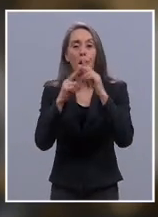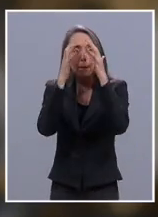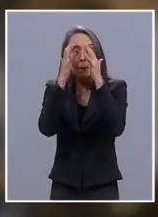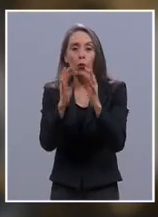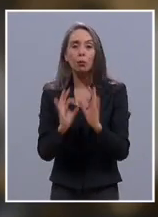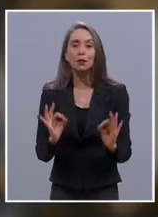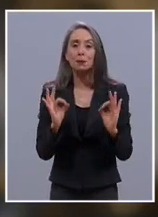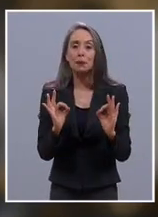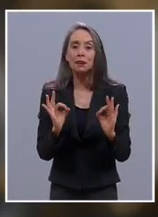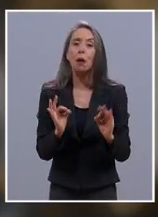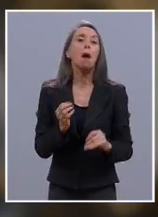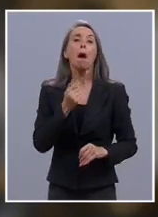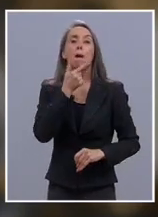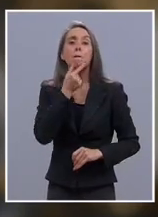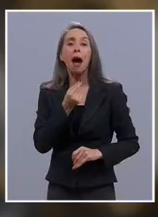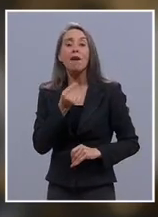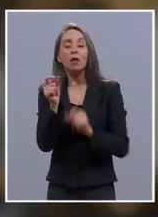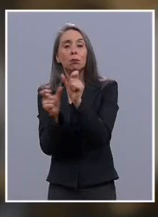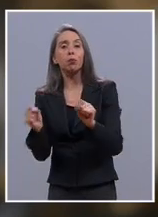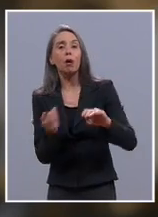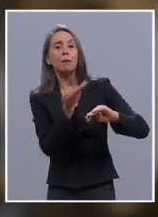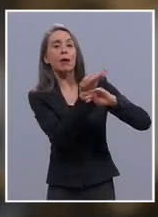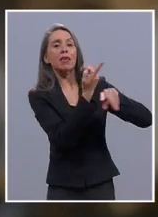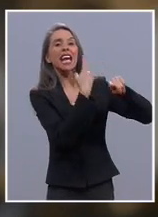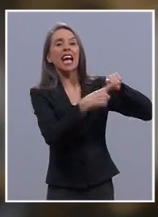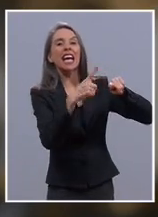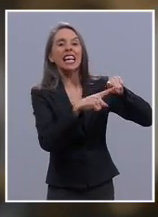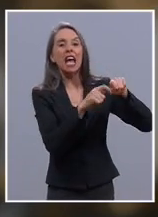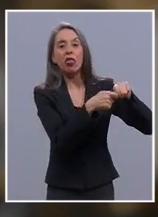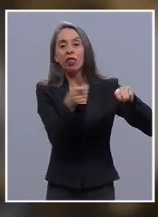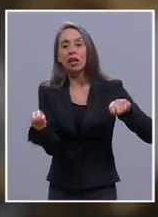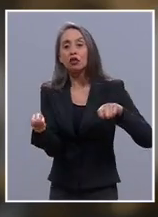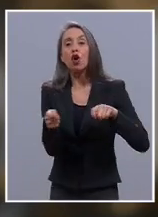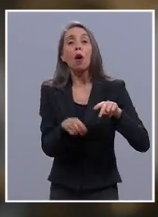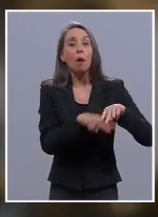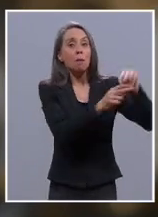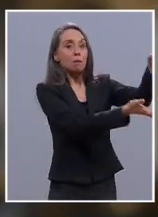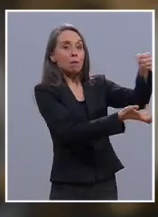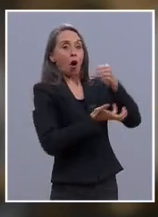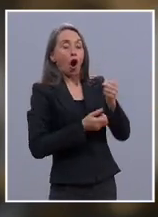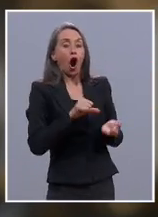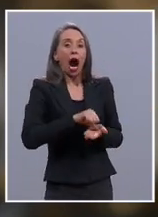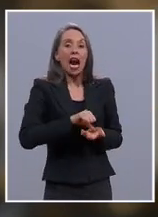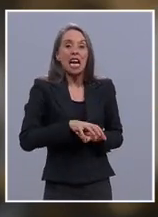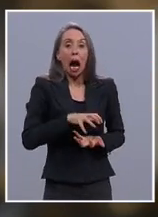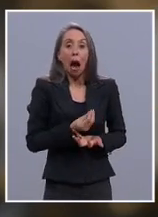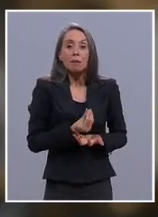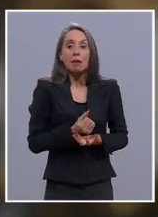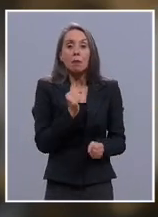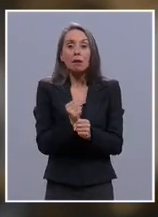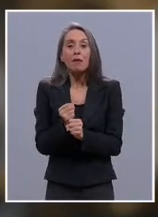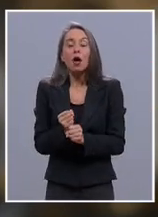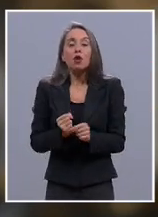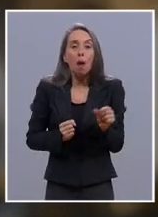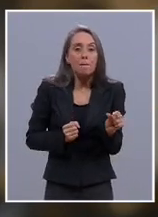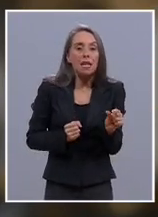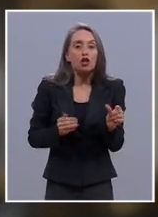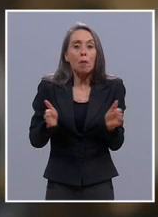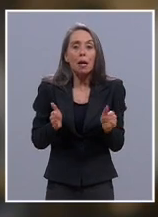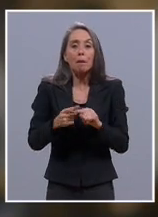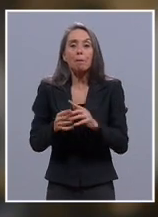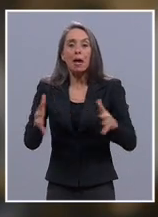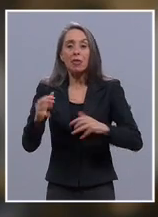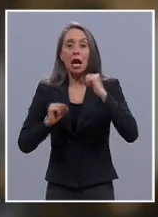por facilitar el acceso al crédito que es el capital de trabajo de la micro pequeña y mediana empresa incluyendo